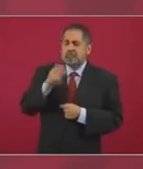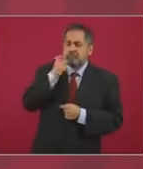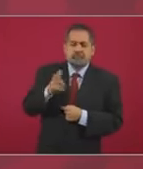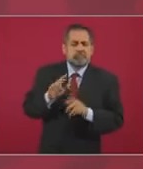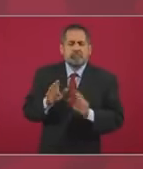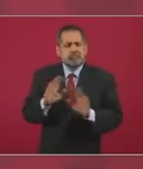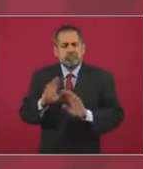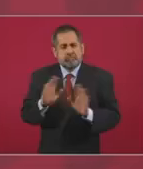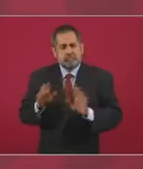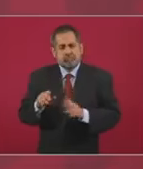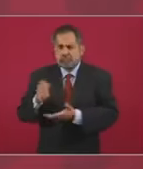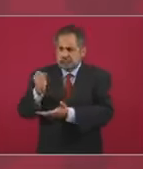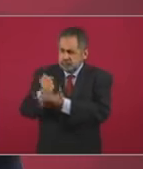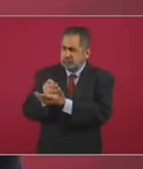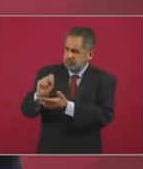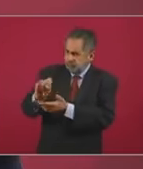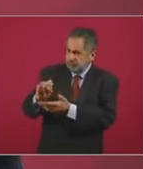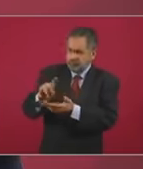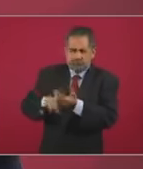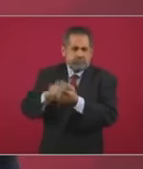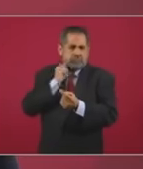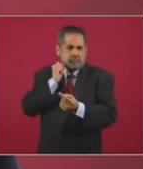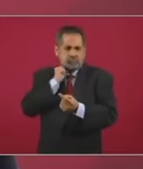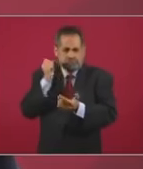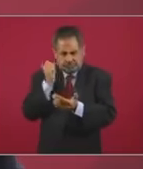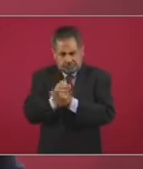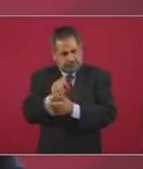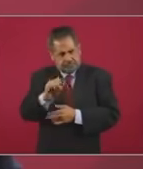a lo que autorizó el Senado